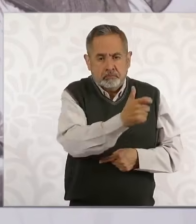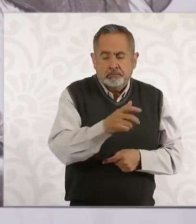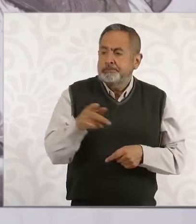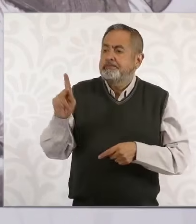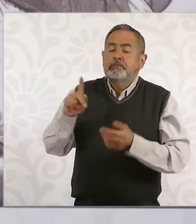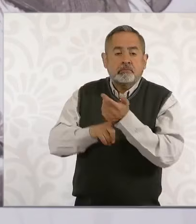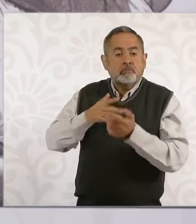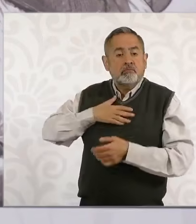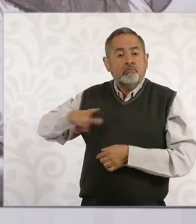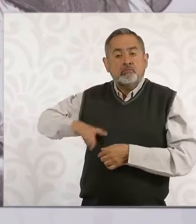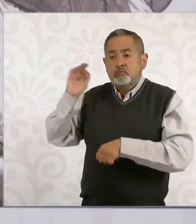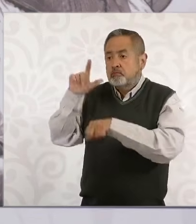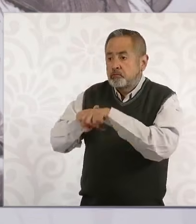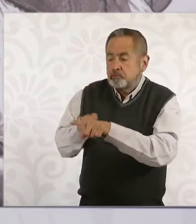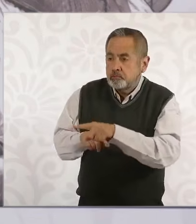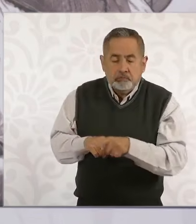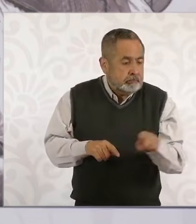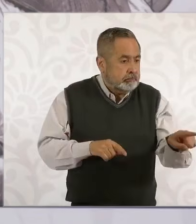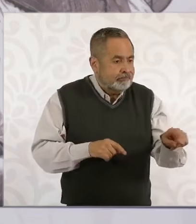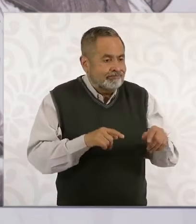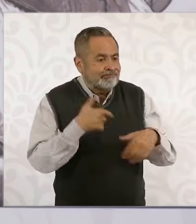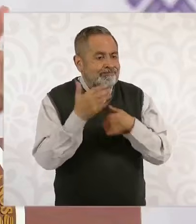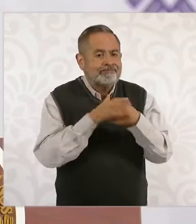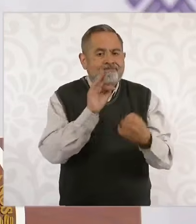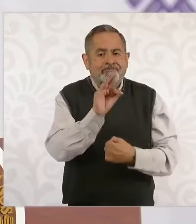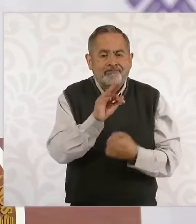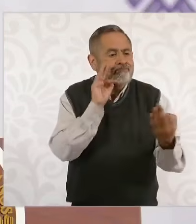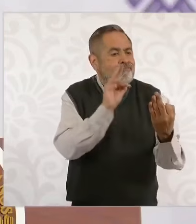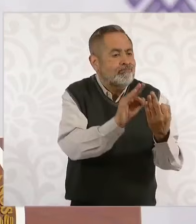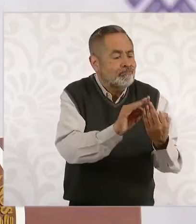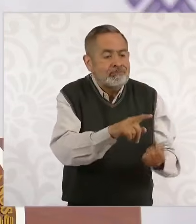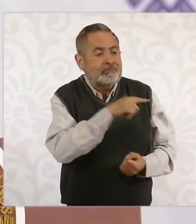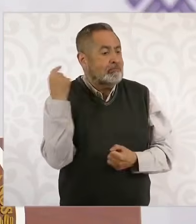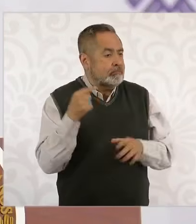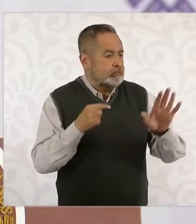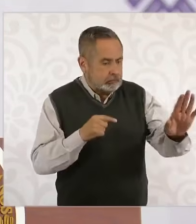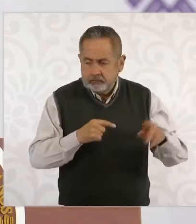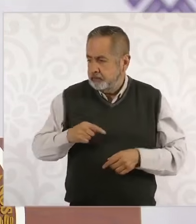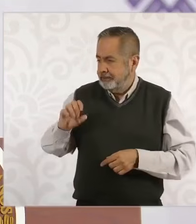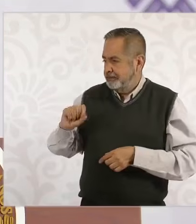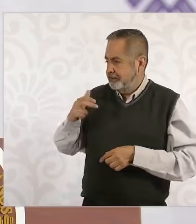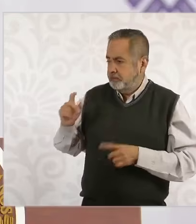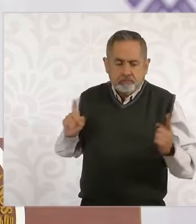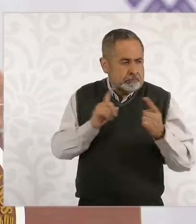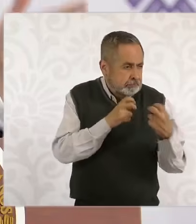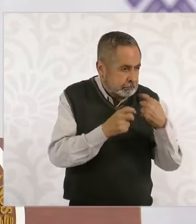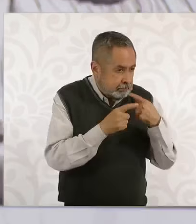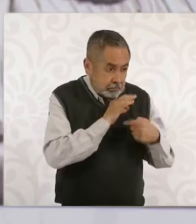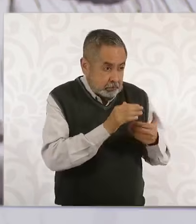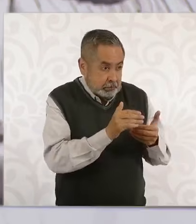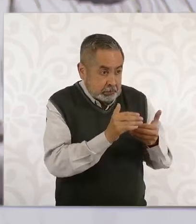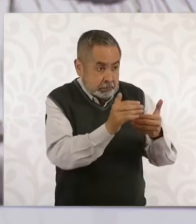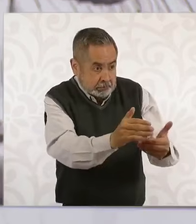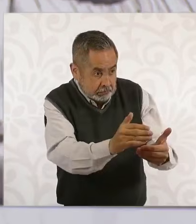vencimientos se renegociaran. Y eso fue a través de apoyo de Hacienda, que permita pues,